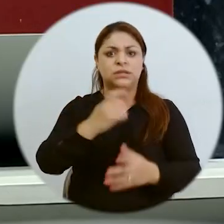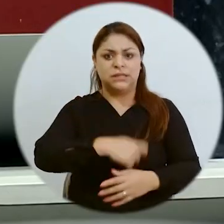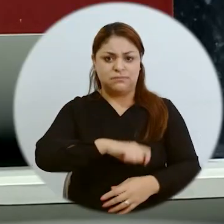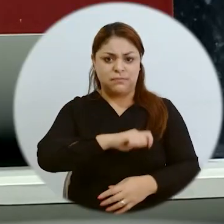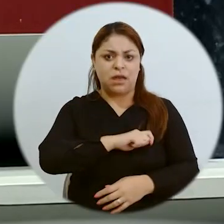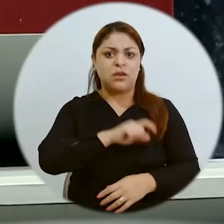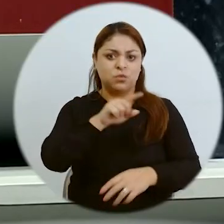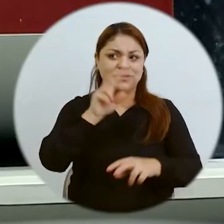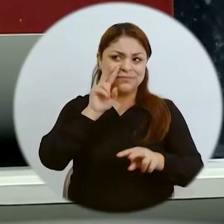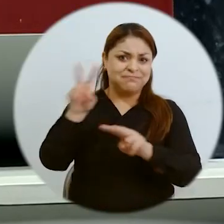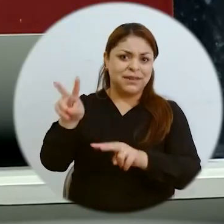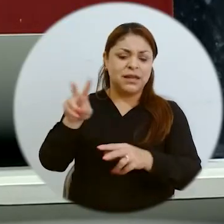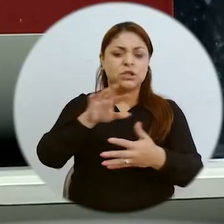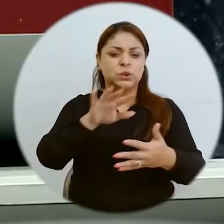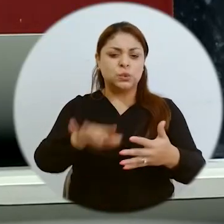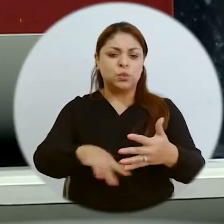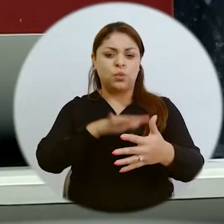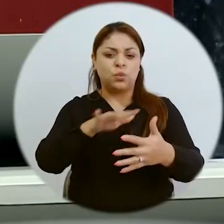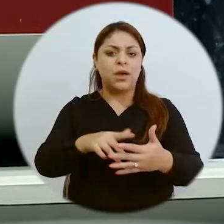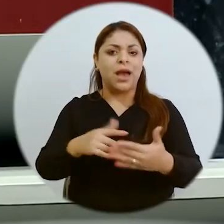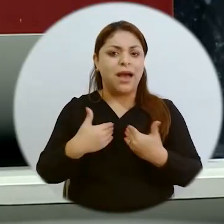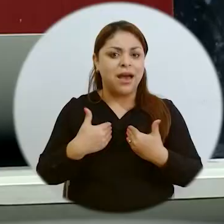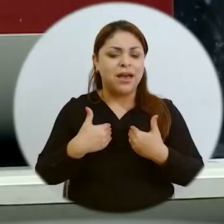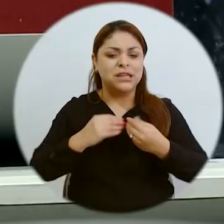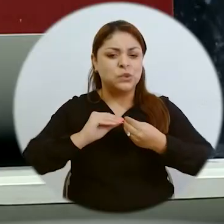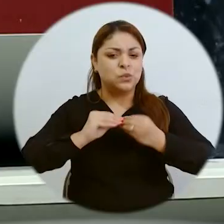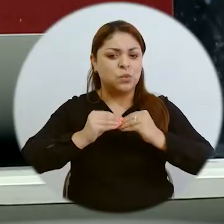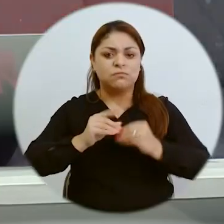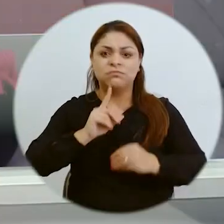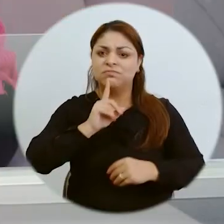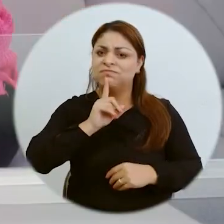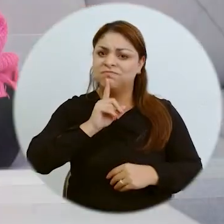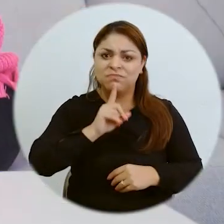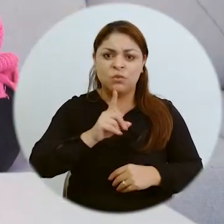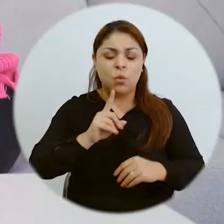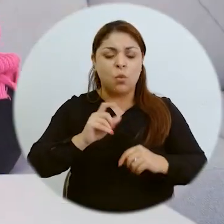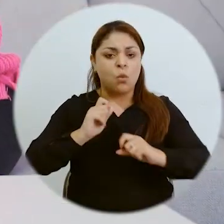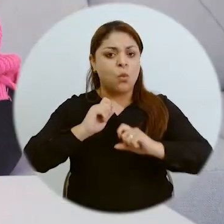Latinoamérica, ni qué decir, en España uno ve estudios en